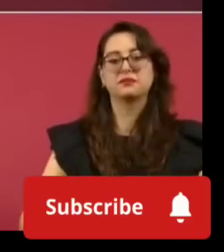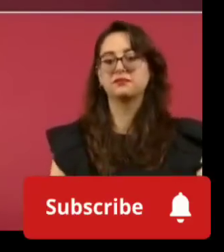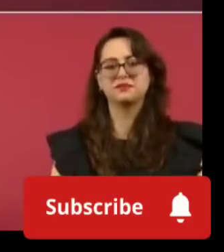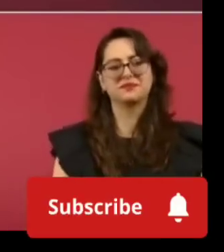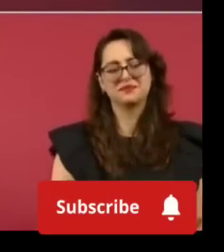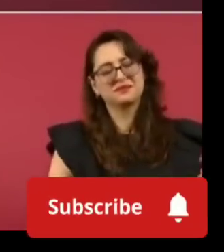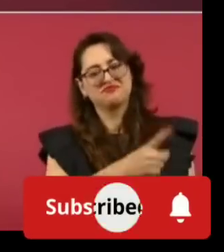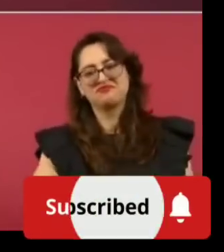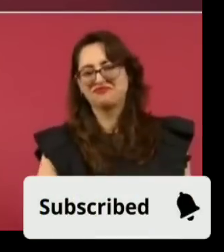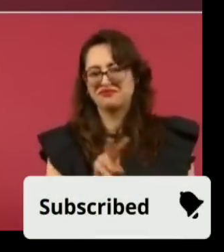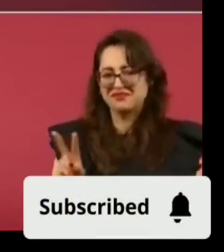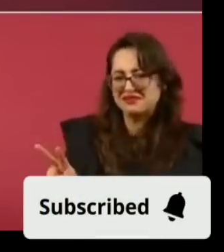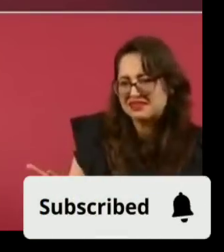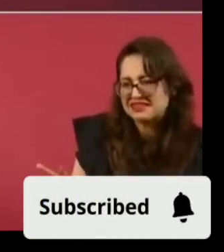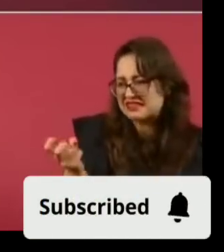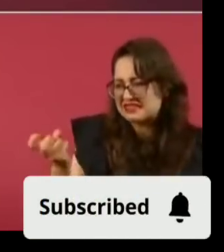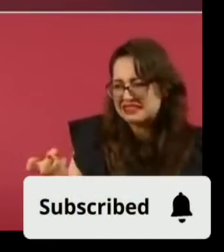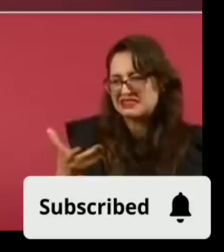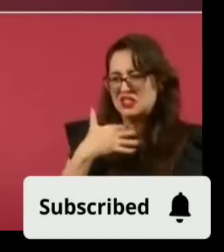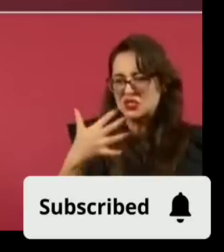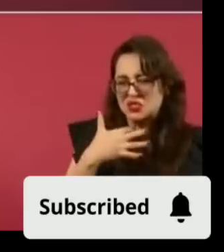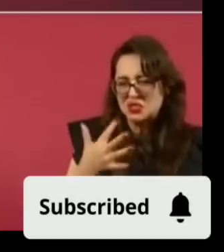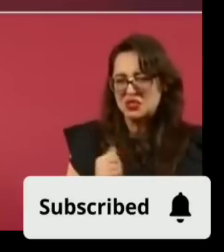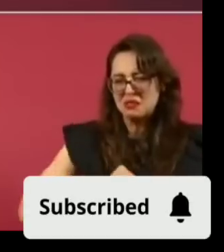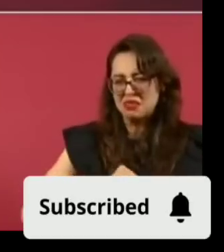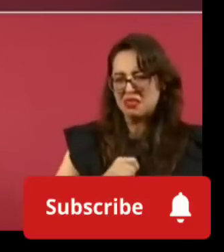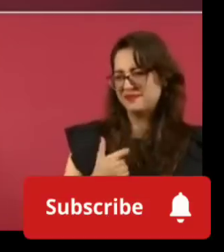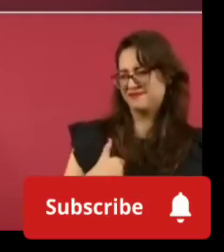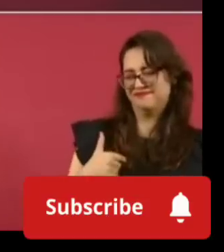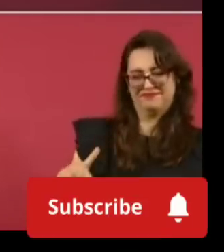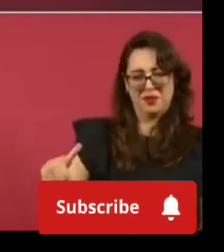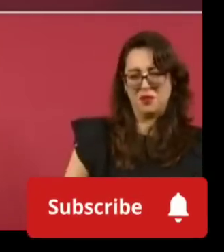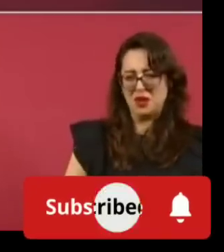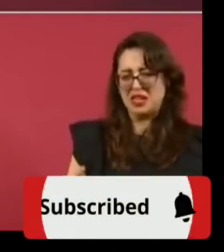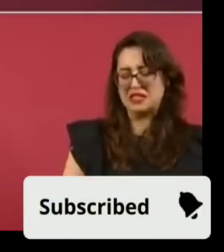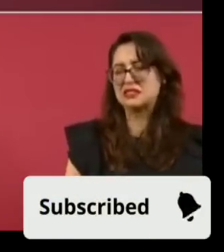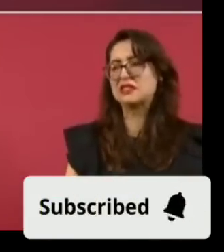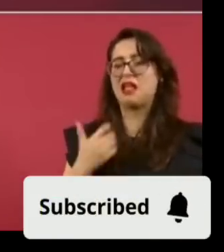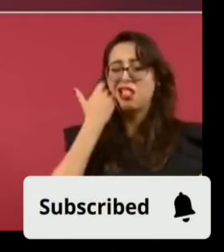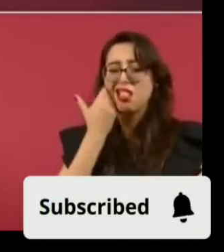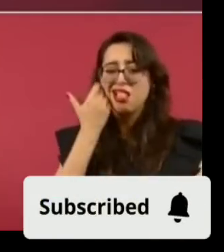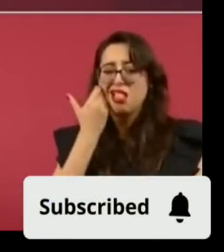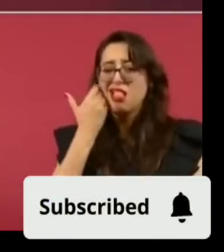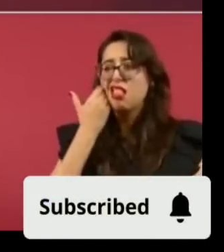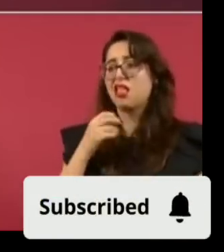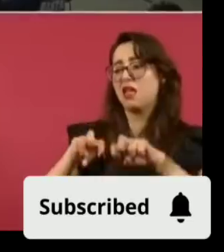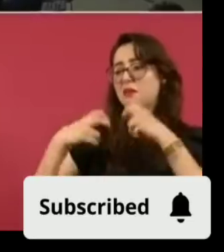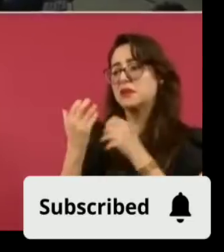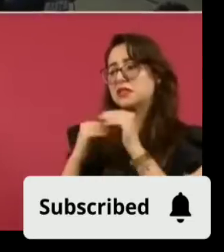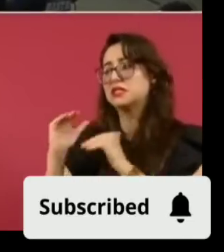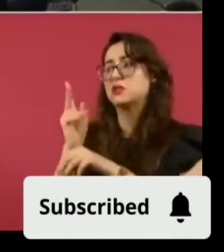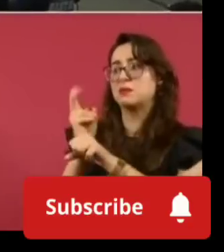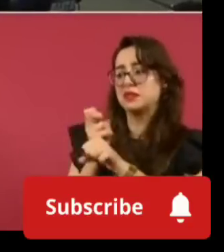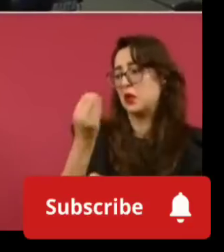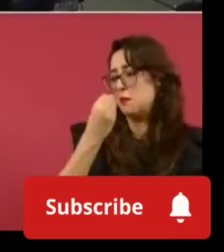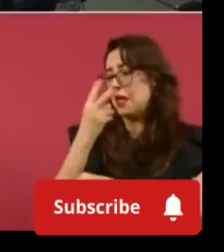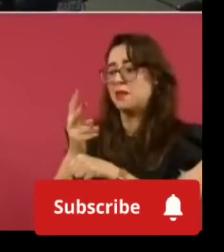haciendo antesala, ¿no?, en las oficinas de los ministros y desayunando y comiendo y cenando